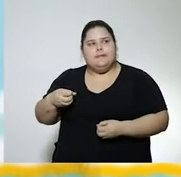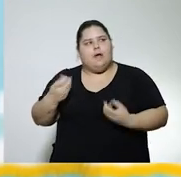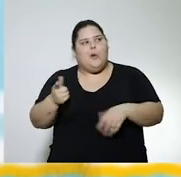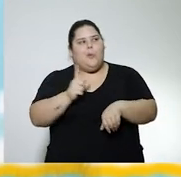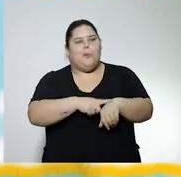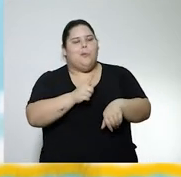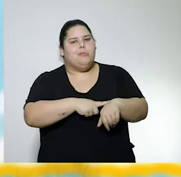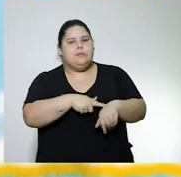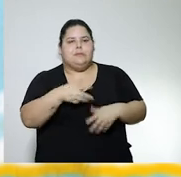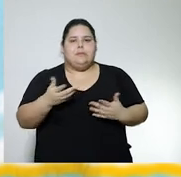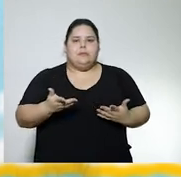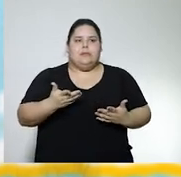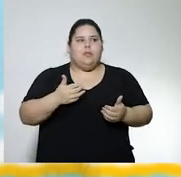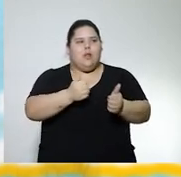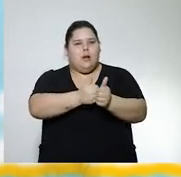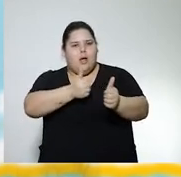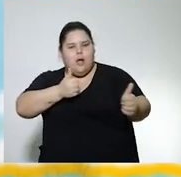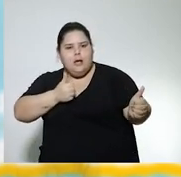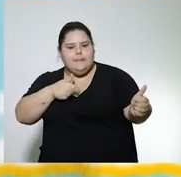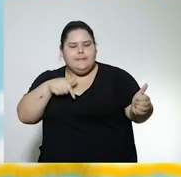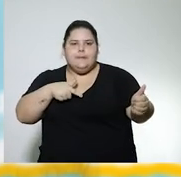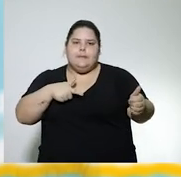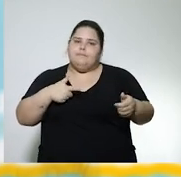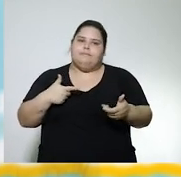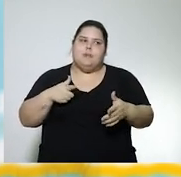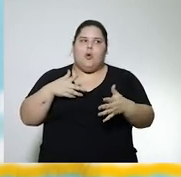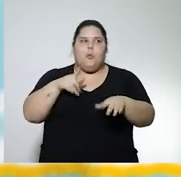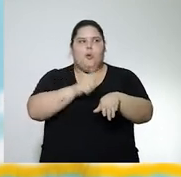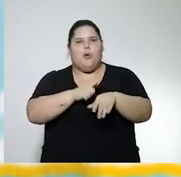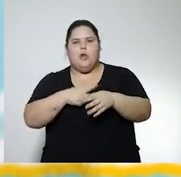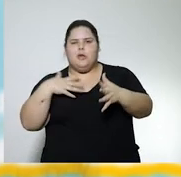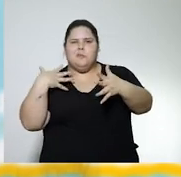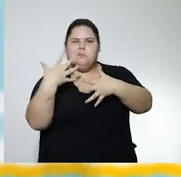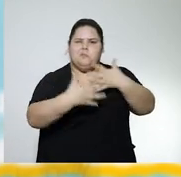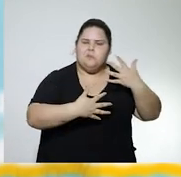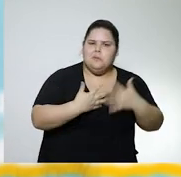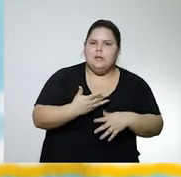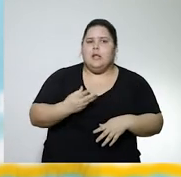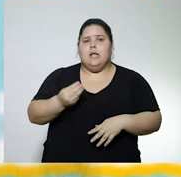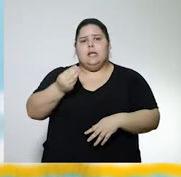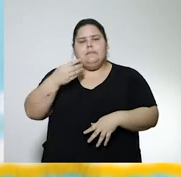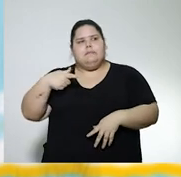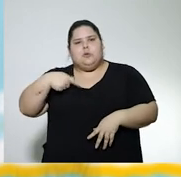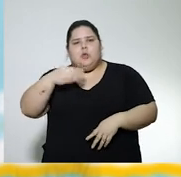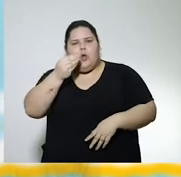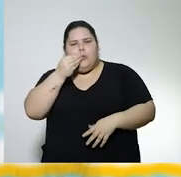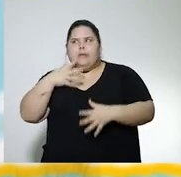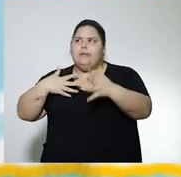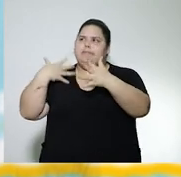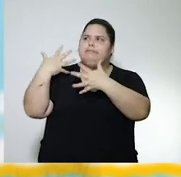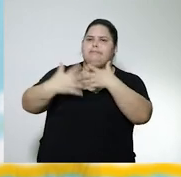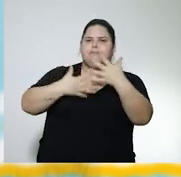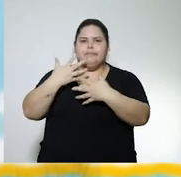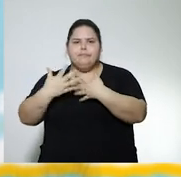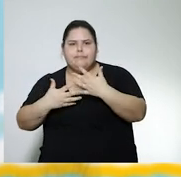de aislamiento se nos desordenan un poco los horarios, nos desorganizamos con las comidas, pero si